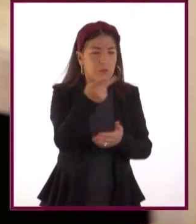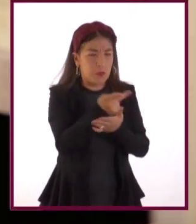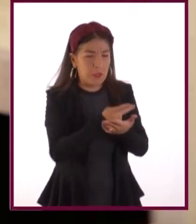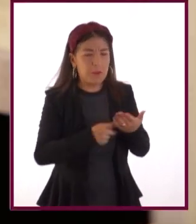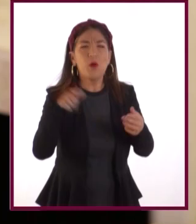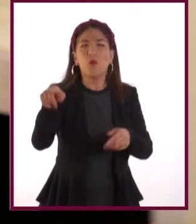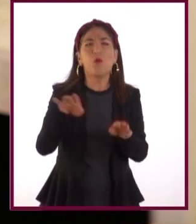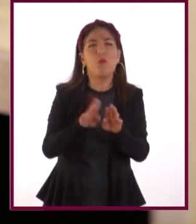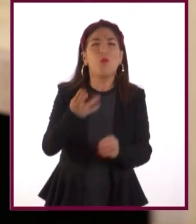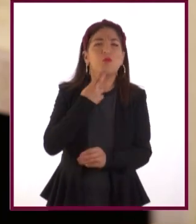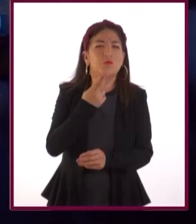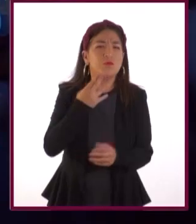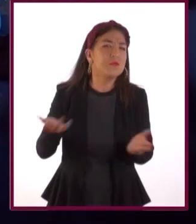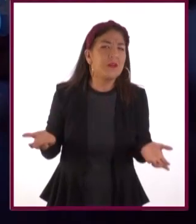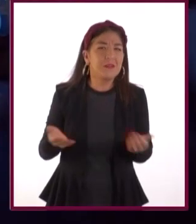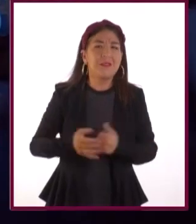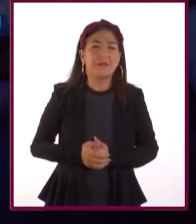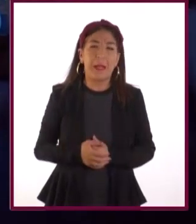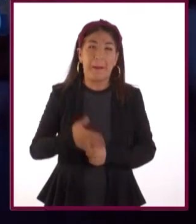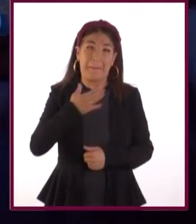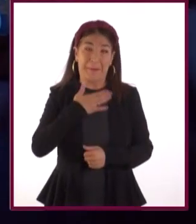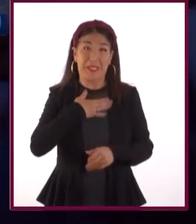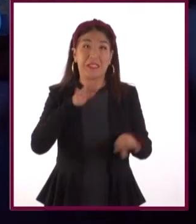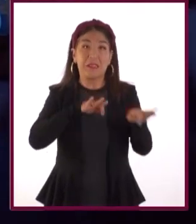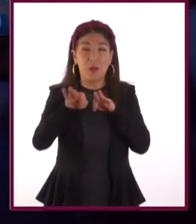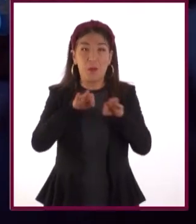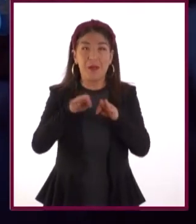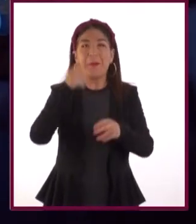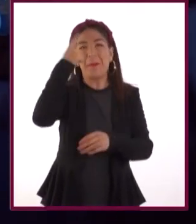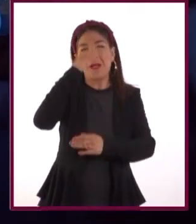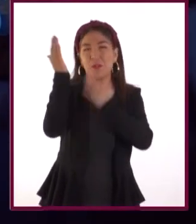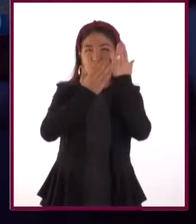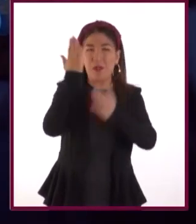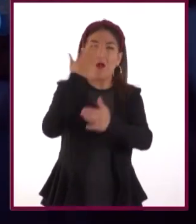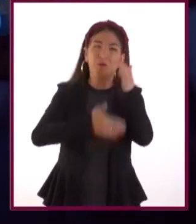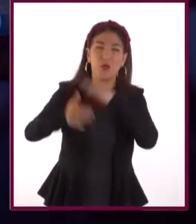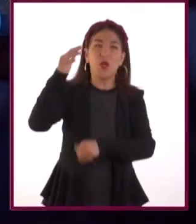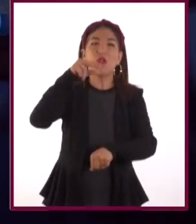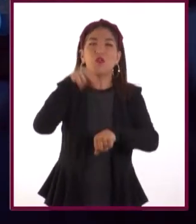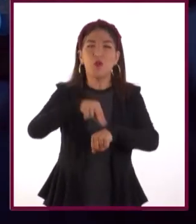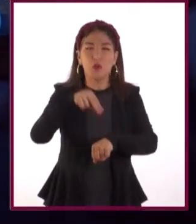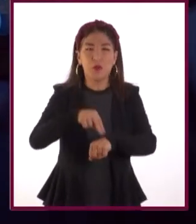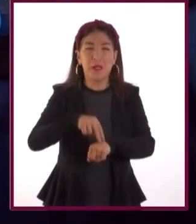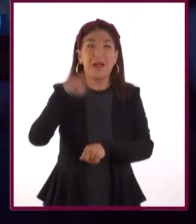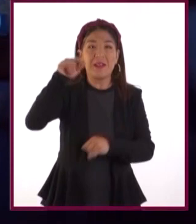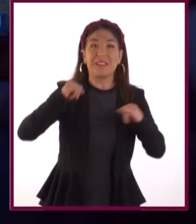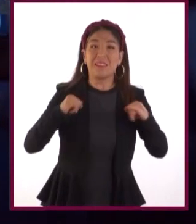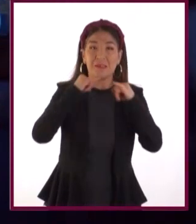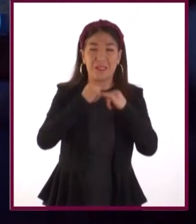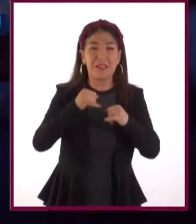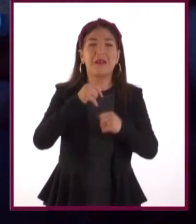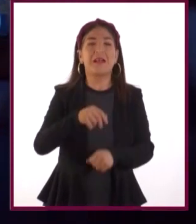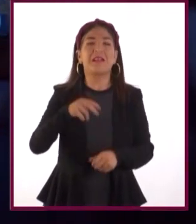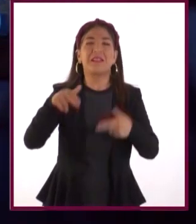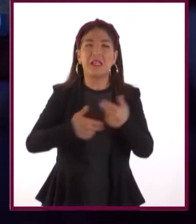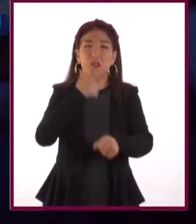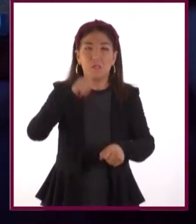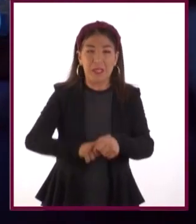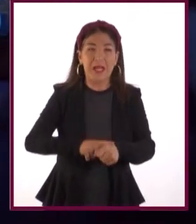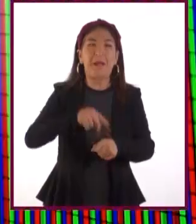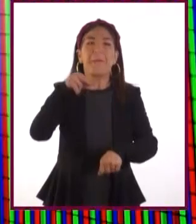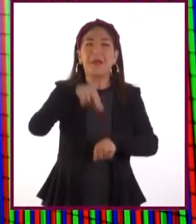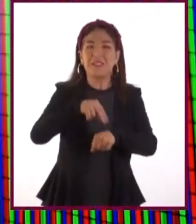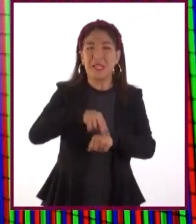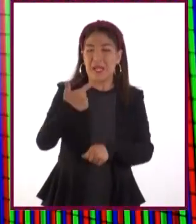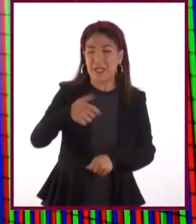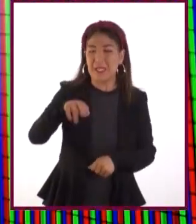la programación computacional? Bueno, pues en mi proyecto de doctorado en el Laboratorio de Oncología Teórica del Instituto Nacional